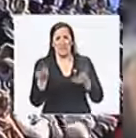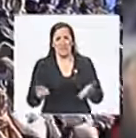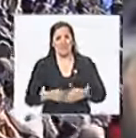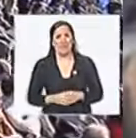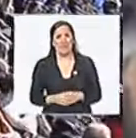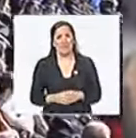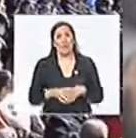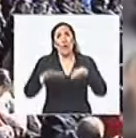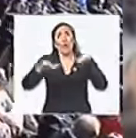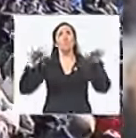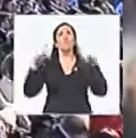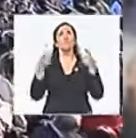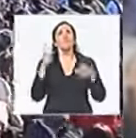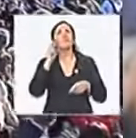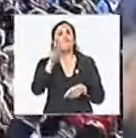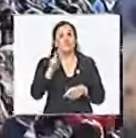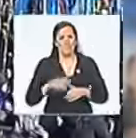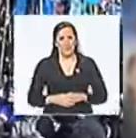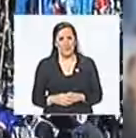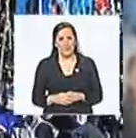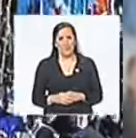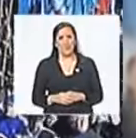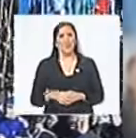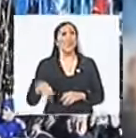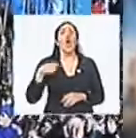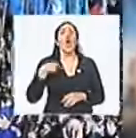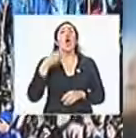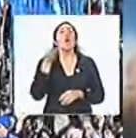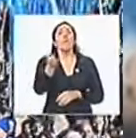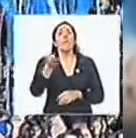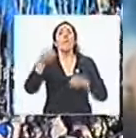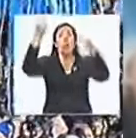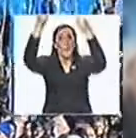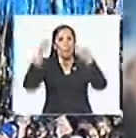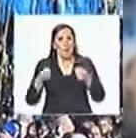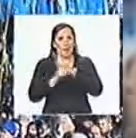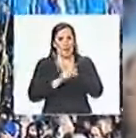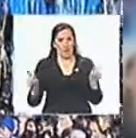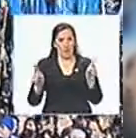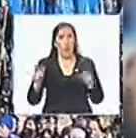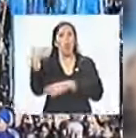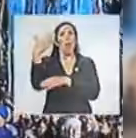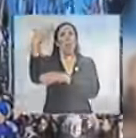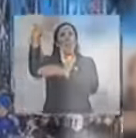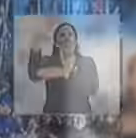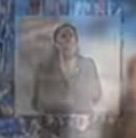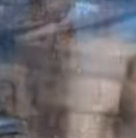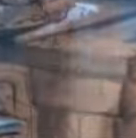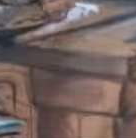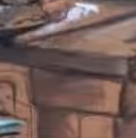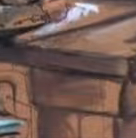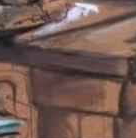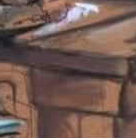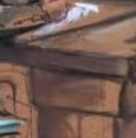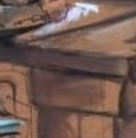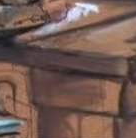El anuncio público de la presidenta de Argentina se dio tras años de insistir en que nunca pagaría estos fondos que, de acuerdo al fallo de una corte